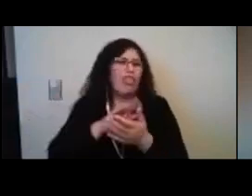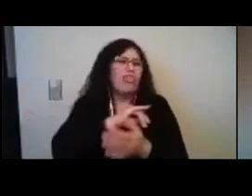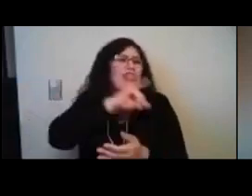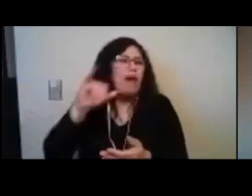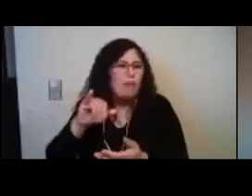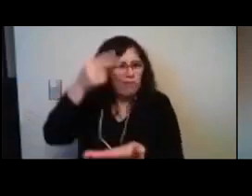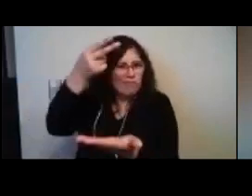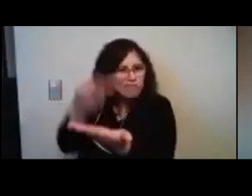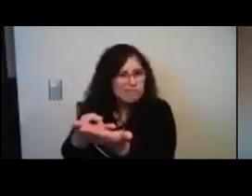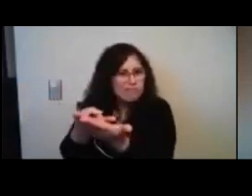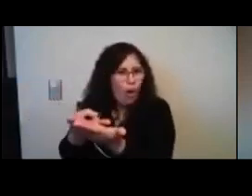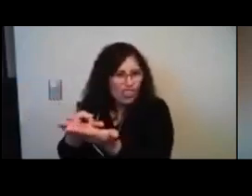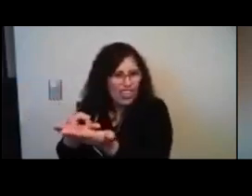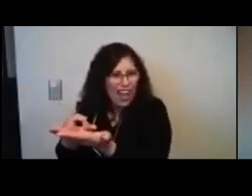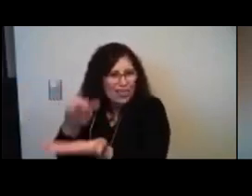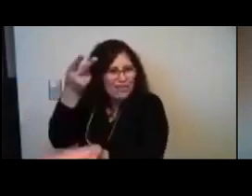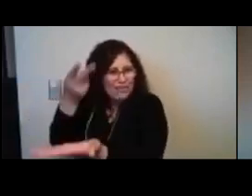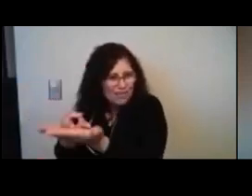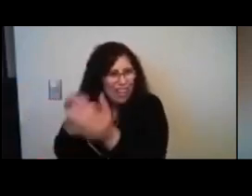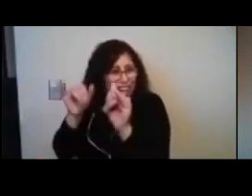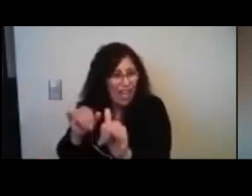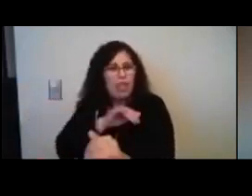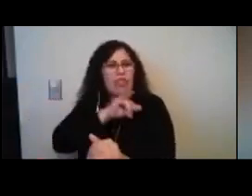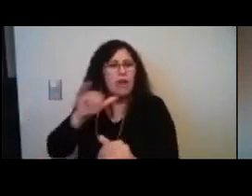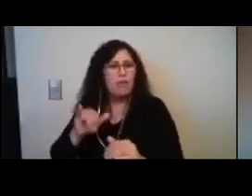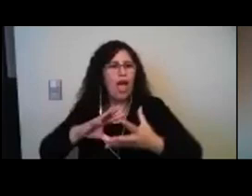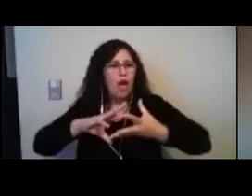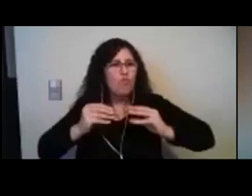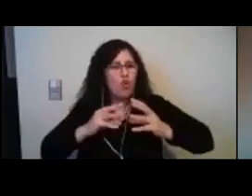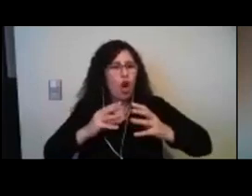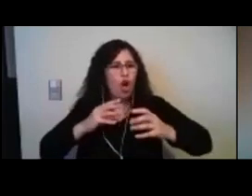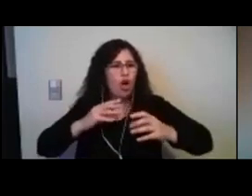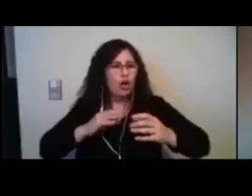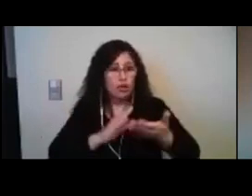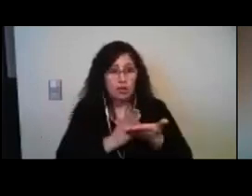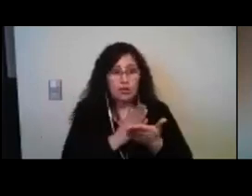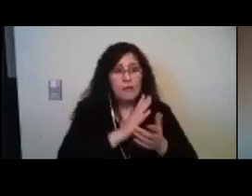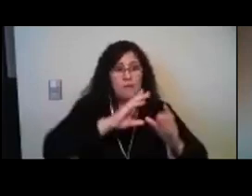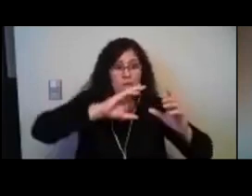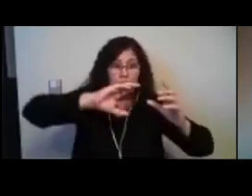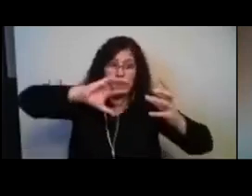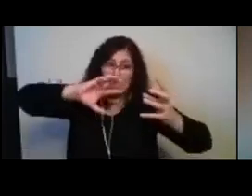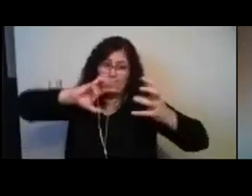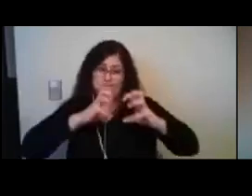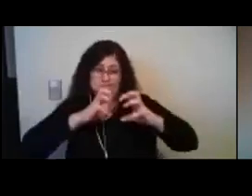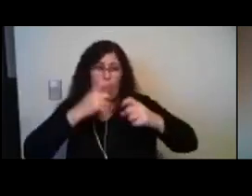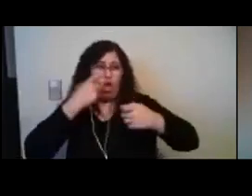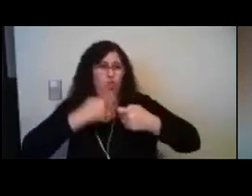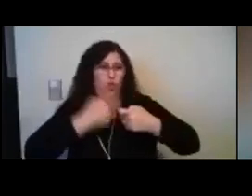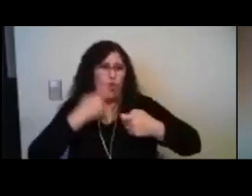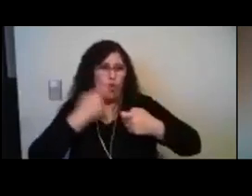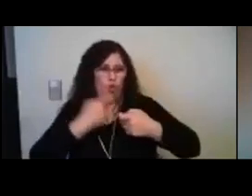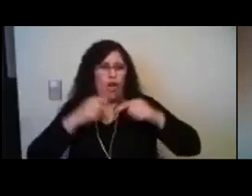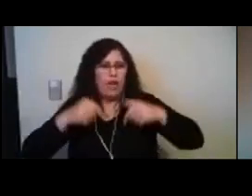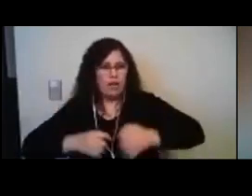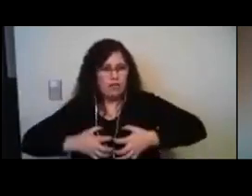las personas, ¿ya? Provoca disminución de la capacidad funcional, ¿cierto? Que lo hace llevar a condición de postrado, ¿ya?